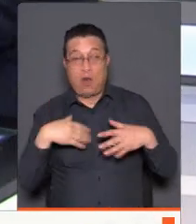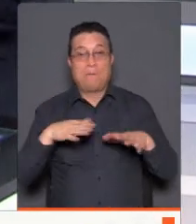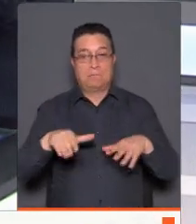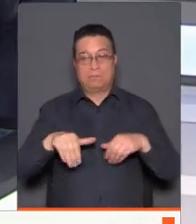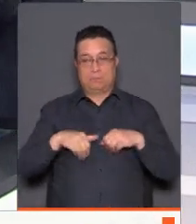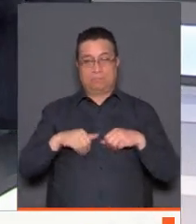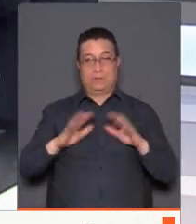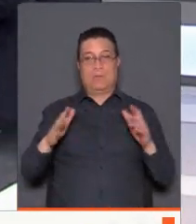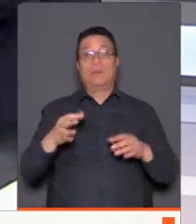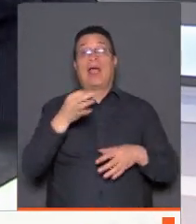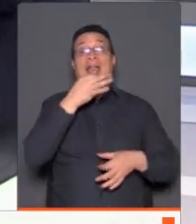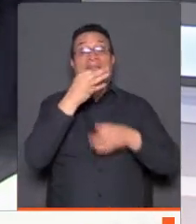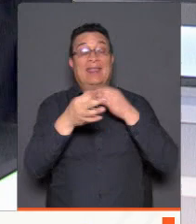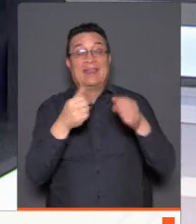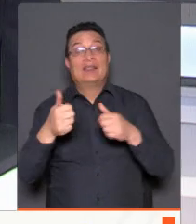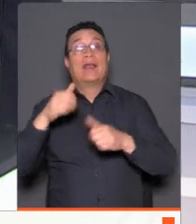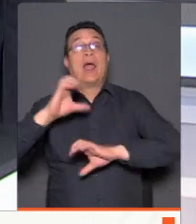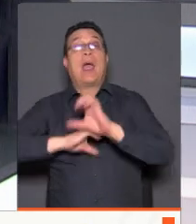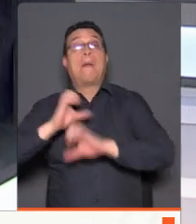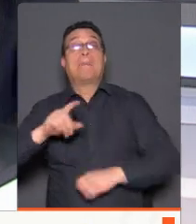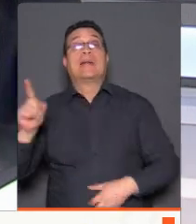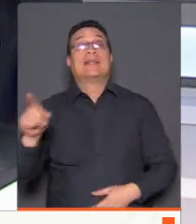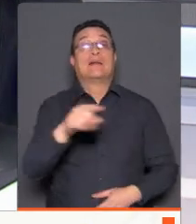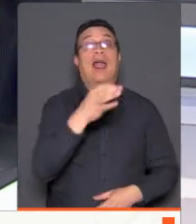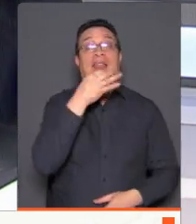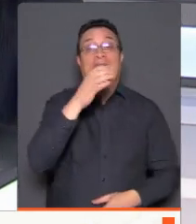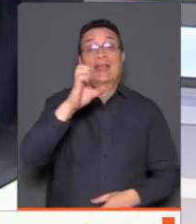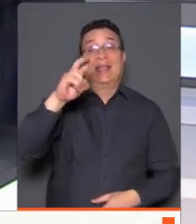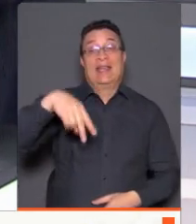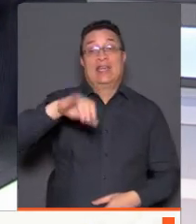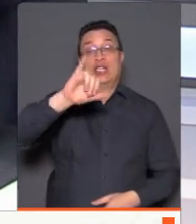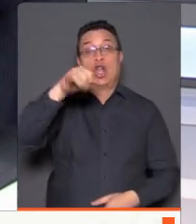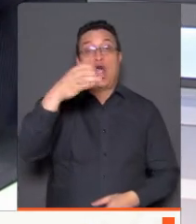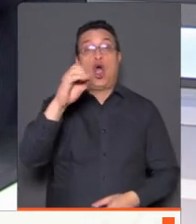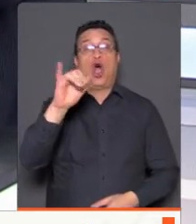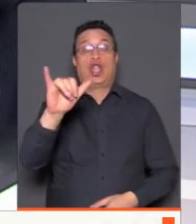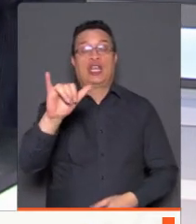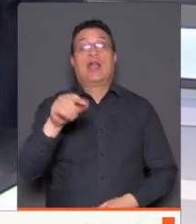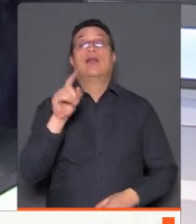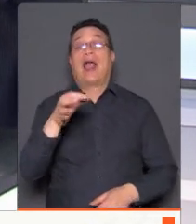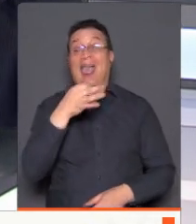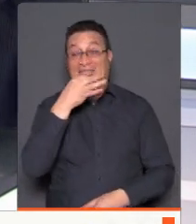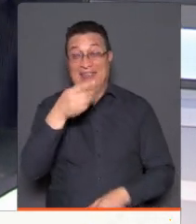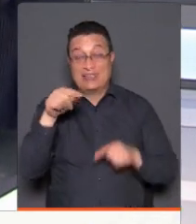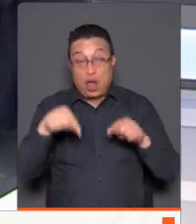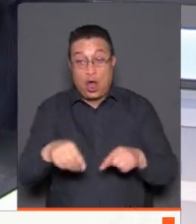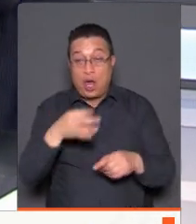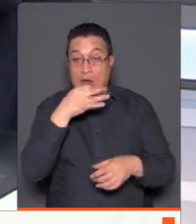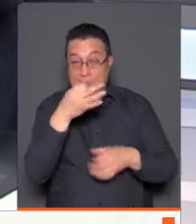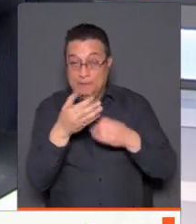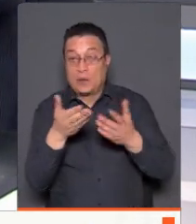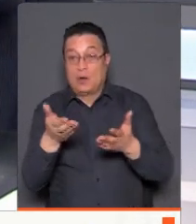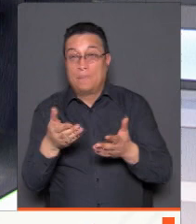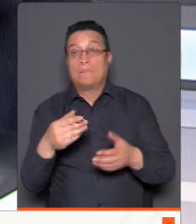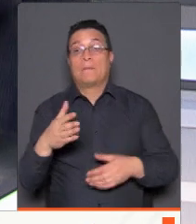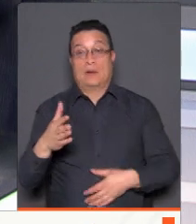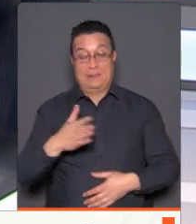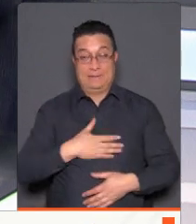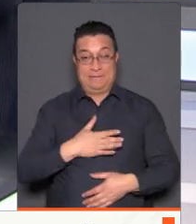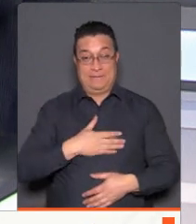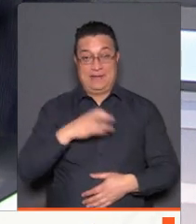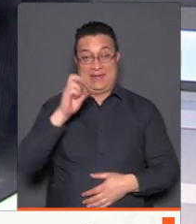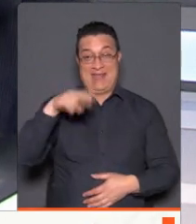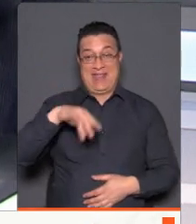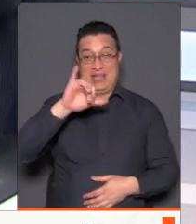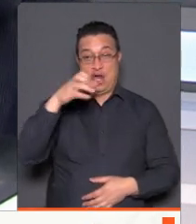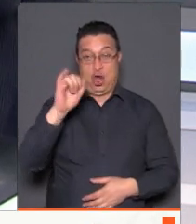ver. Pasemos a revisar lo que dijo Enjoy. Enjoy en un comunicado de hoy comenta. Señala Enjoy que tiene la